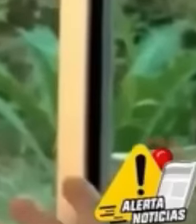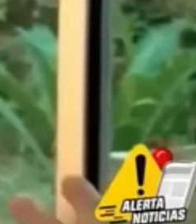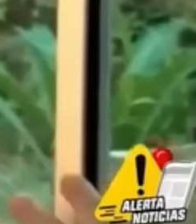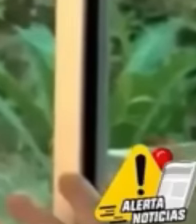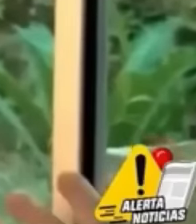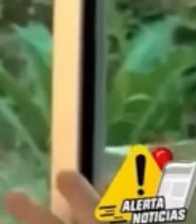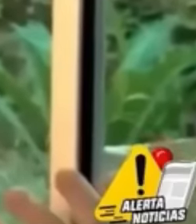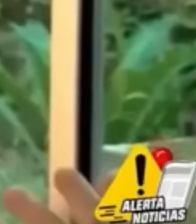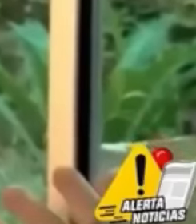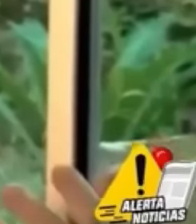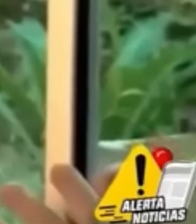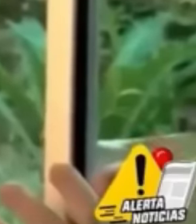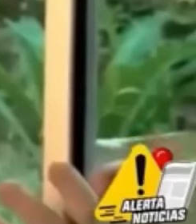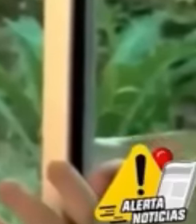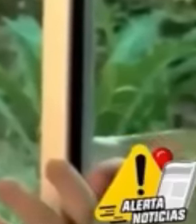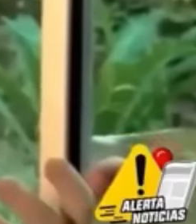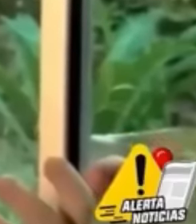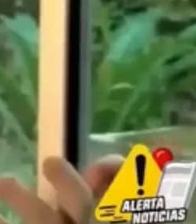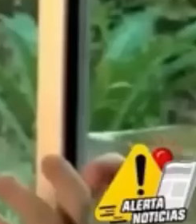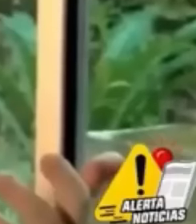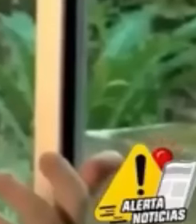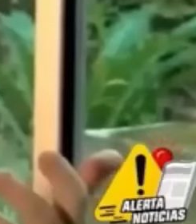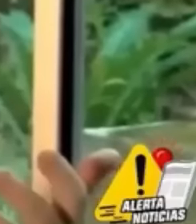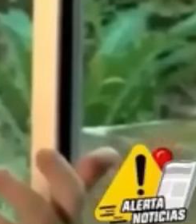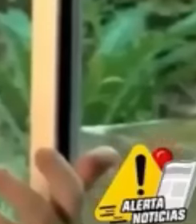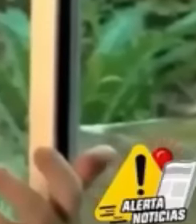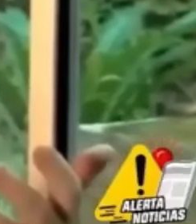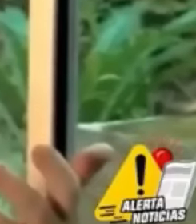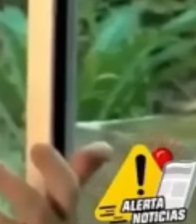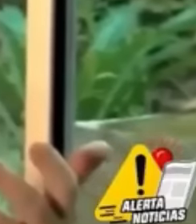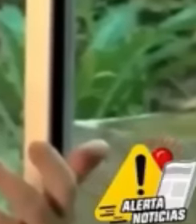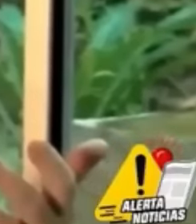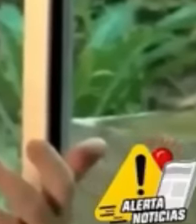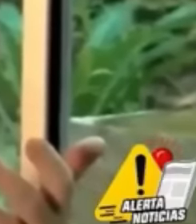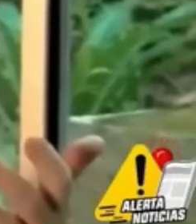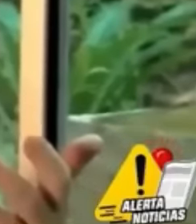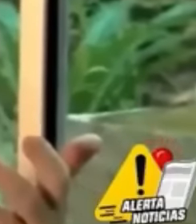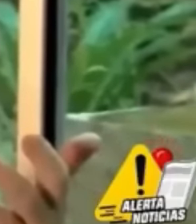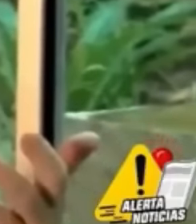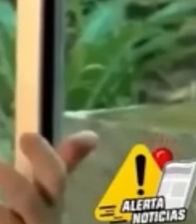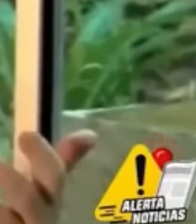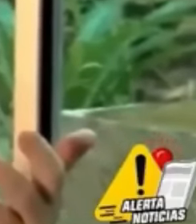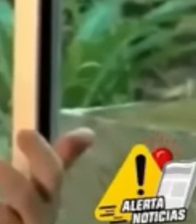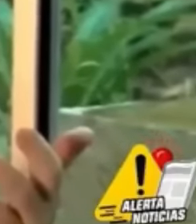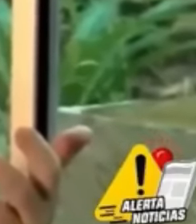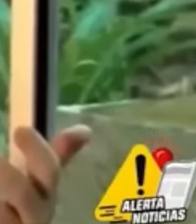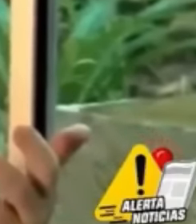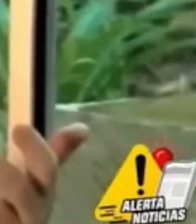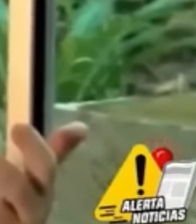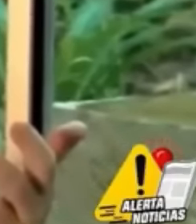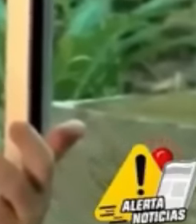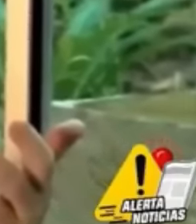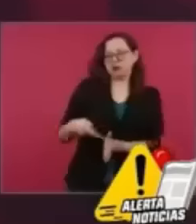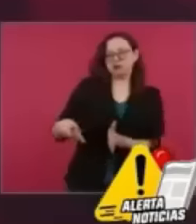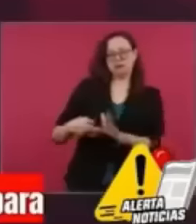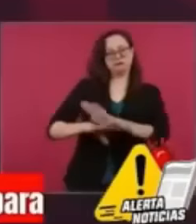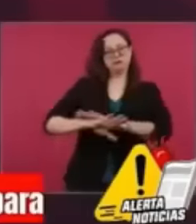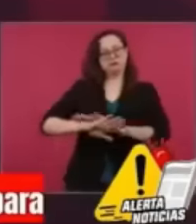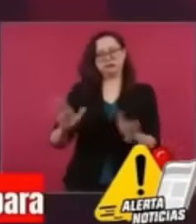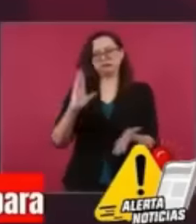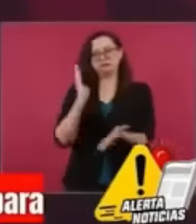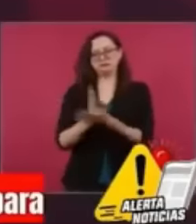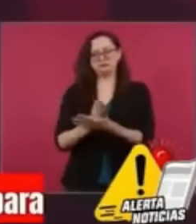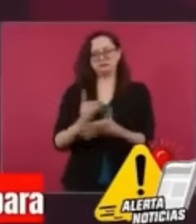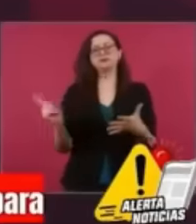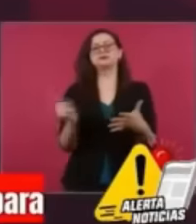lado. Para que no haya dos negociaciones bilaterales, pero una verdadera negociación trilateral. Pues claro